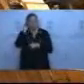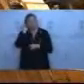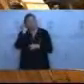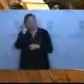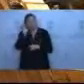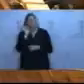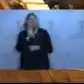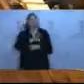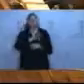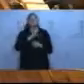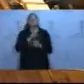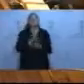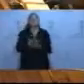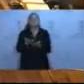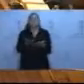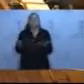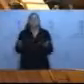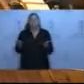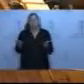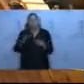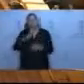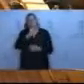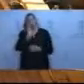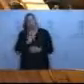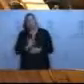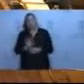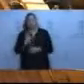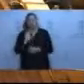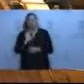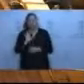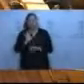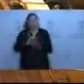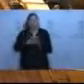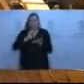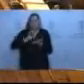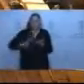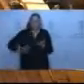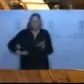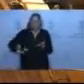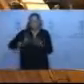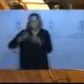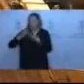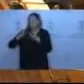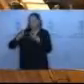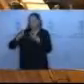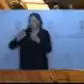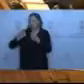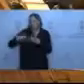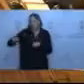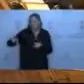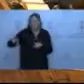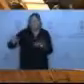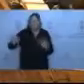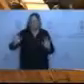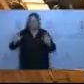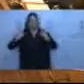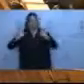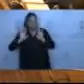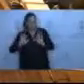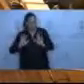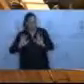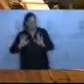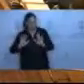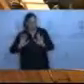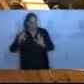Señorías, yo no sé, señora consejera, parece que hemos leído efectivamente informes diferentes, ¿no? Yo la veo a usted con